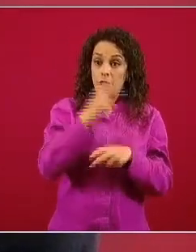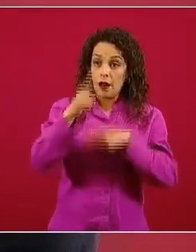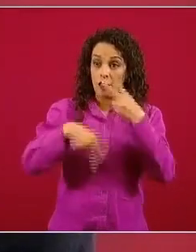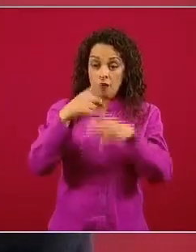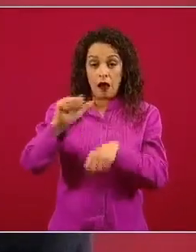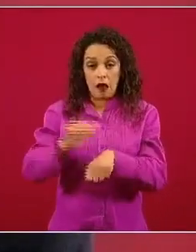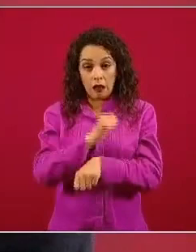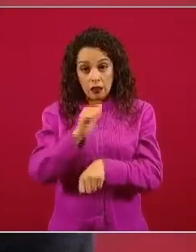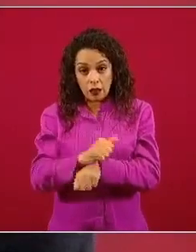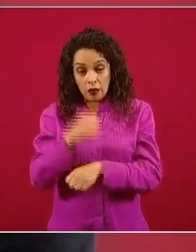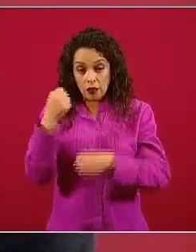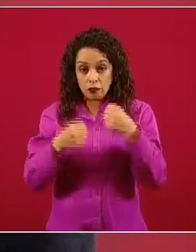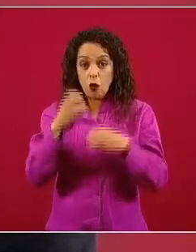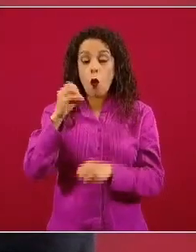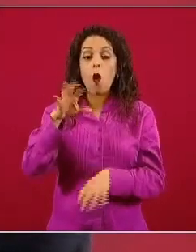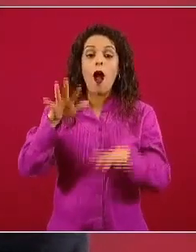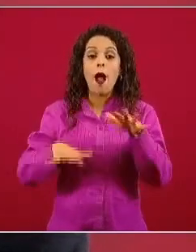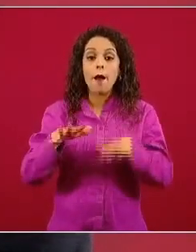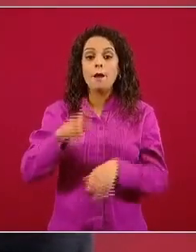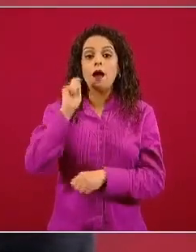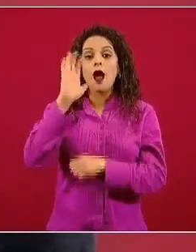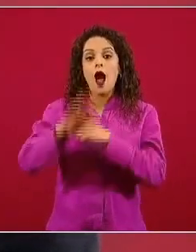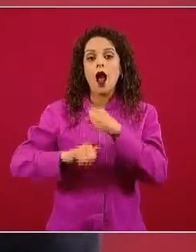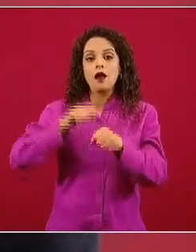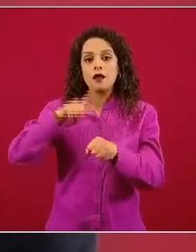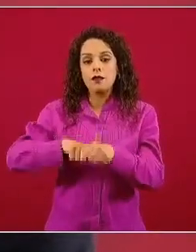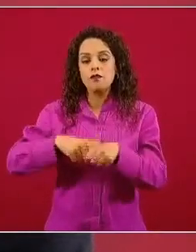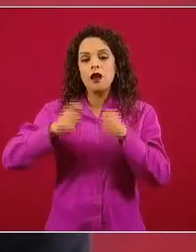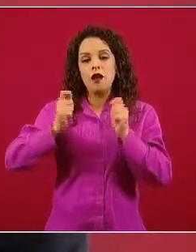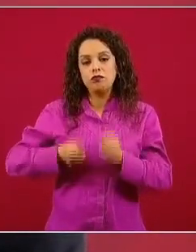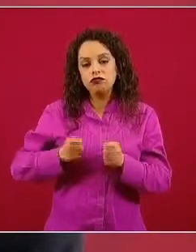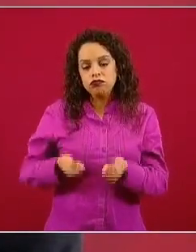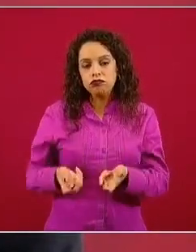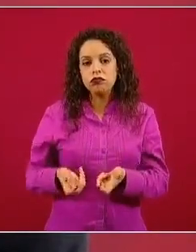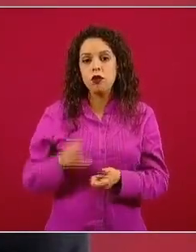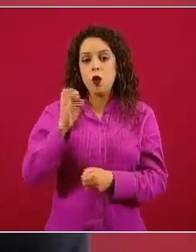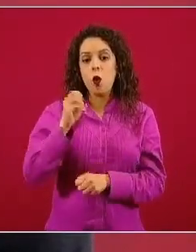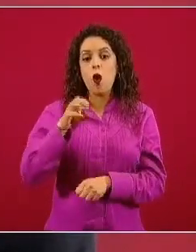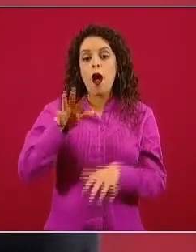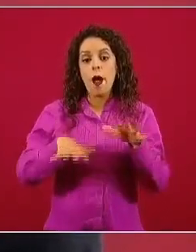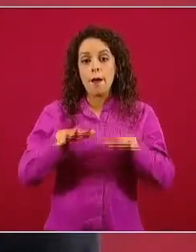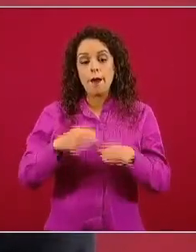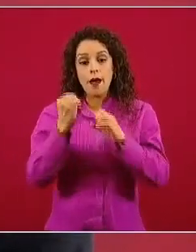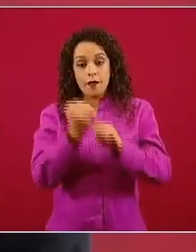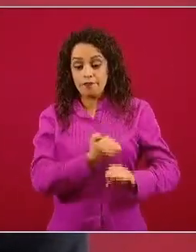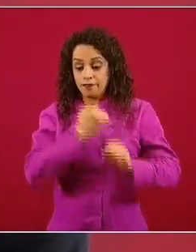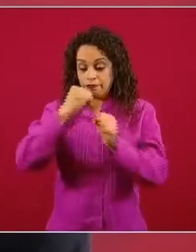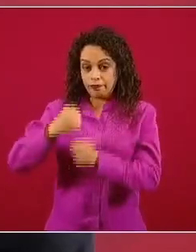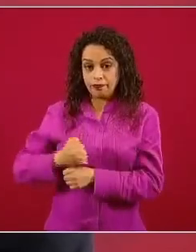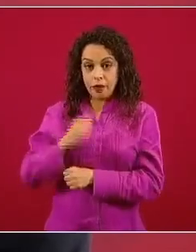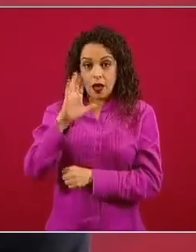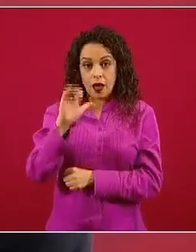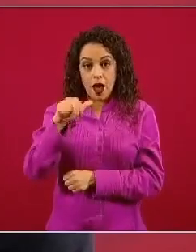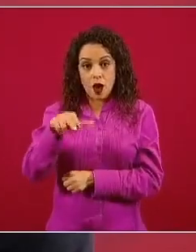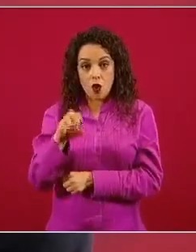veces inclusive en animales de carga, a veces tienen que usar canoas o botes, pero lo hacen. Ahí está la evidencia, ahí están las fotos, ahí